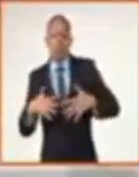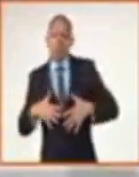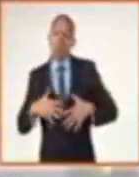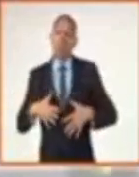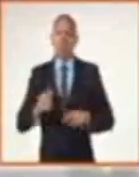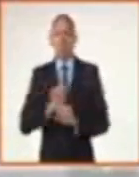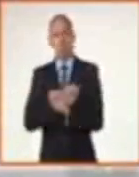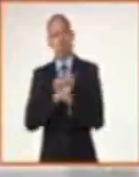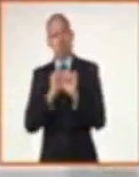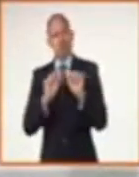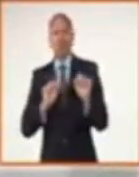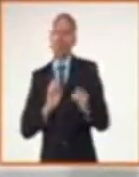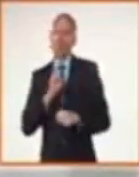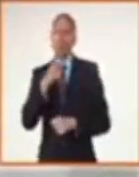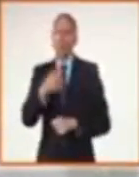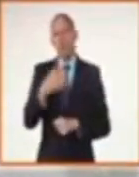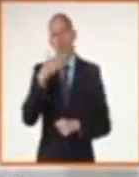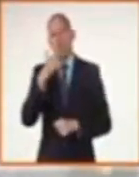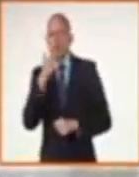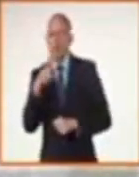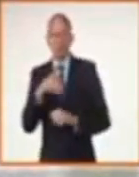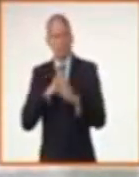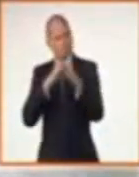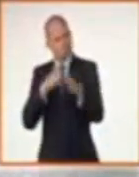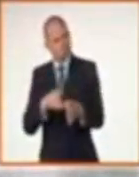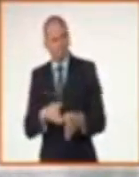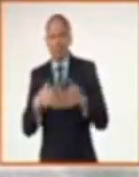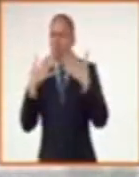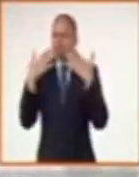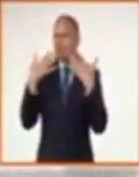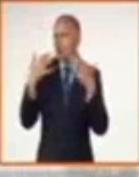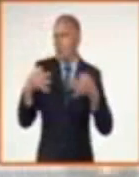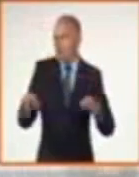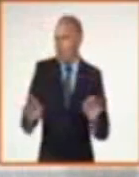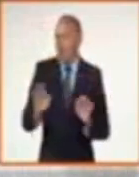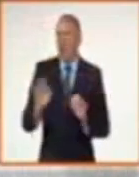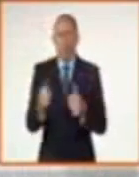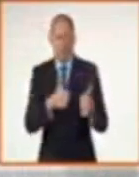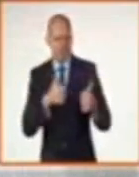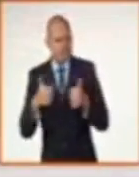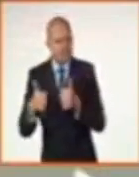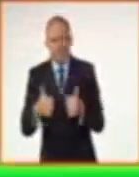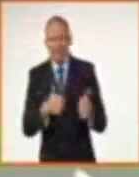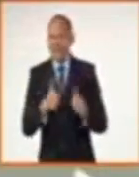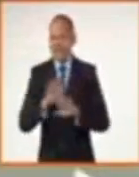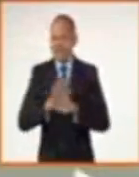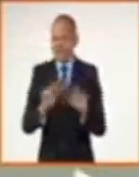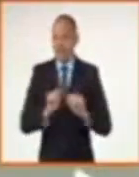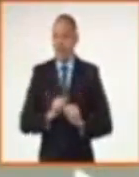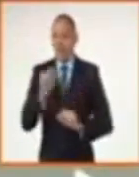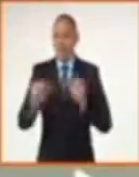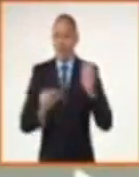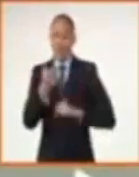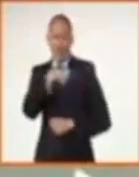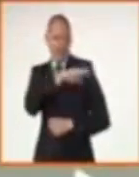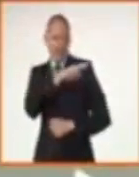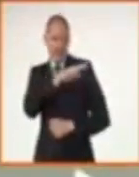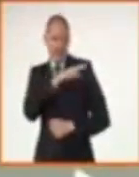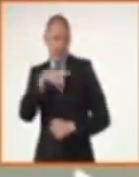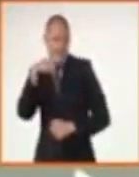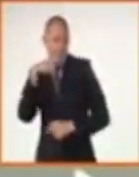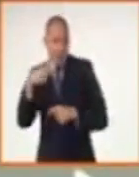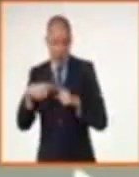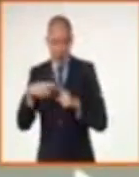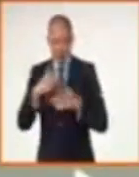con alegría y disciplina. Las más de 200.000 autoridades electorales, unidos a los